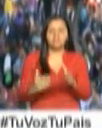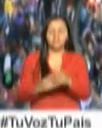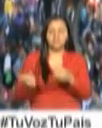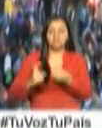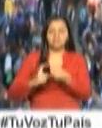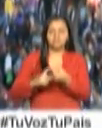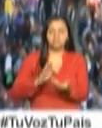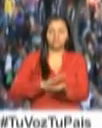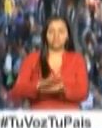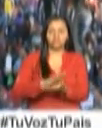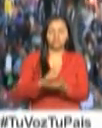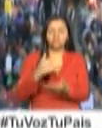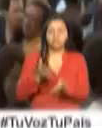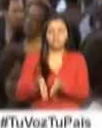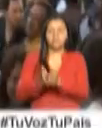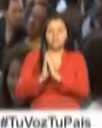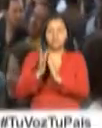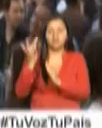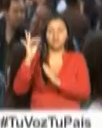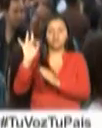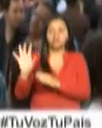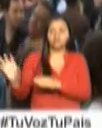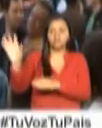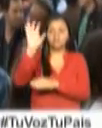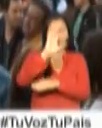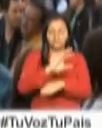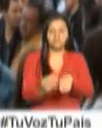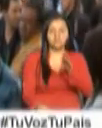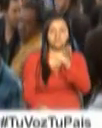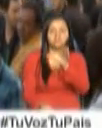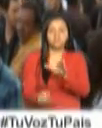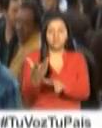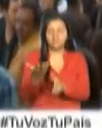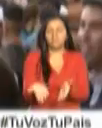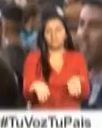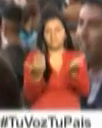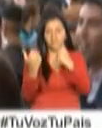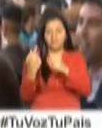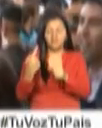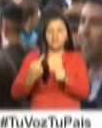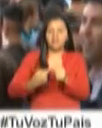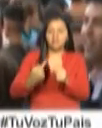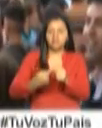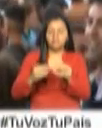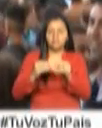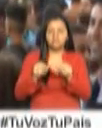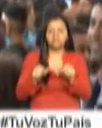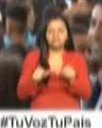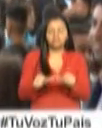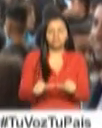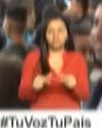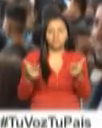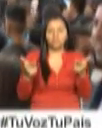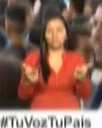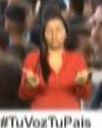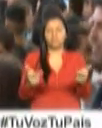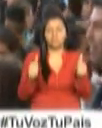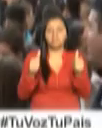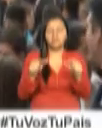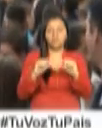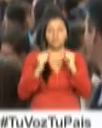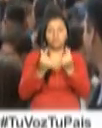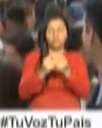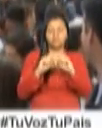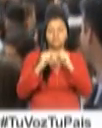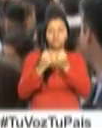afiliados, pidió a los 18 núcleos provinciales que tiene en el país activarse y mantenerse vigilantes para que grupos